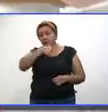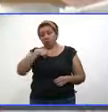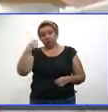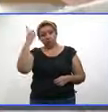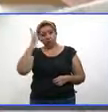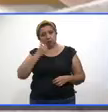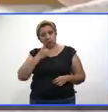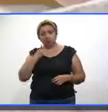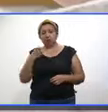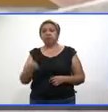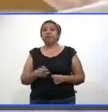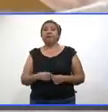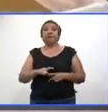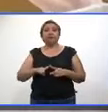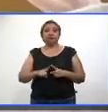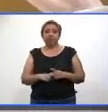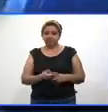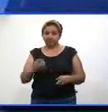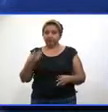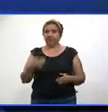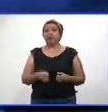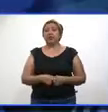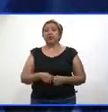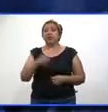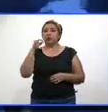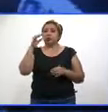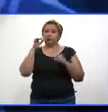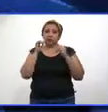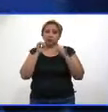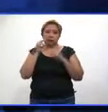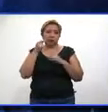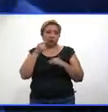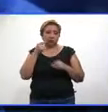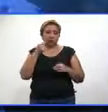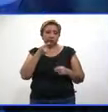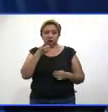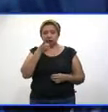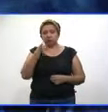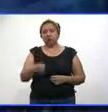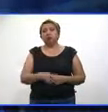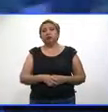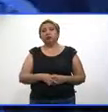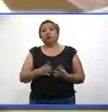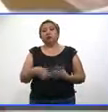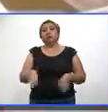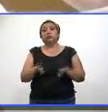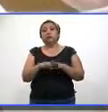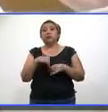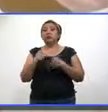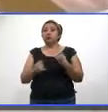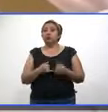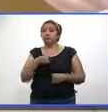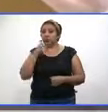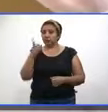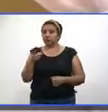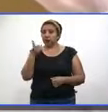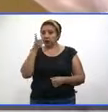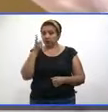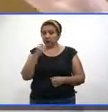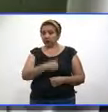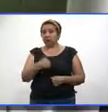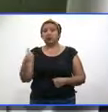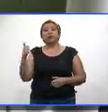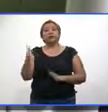dormir y las bacterias empiezan a trabajar y hacer las maldades que saben hacer en nuestra boca. Es importante acudir a la valoración con el dentista